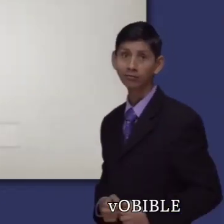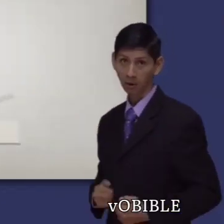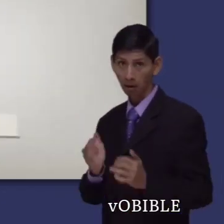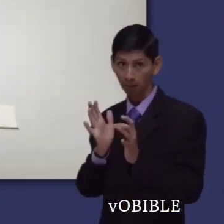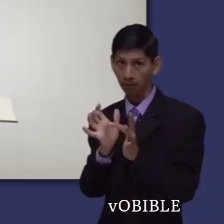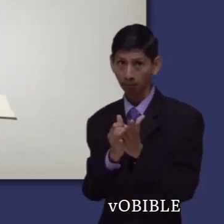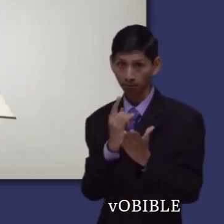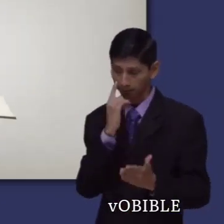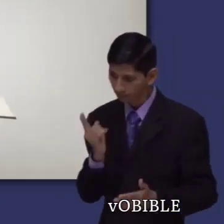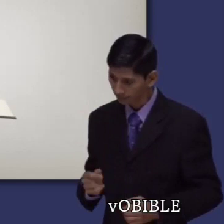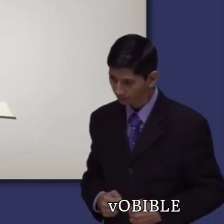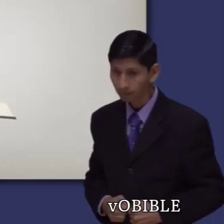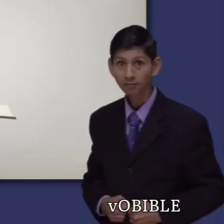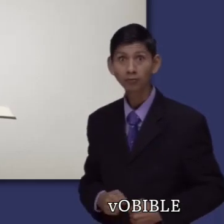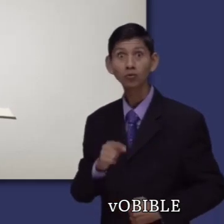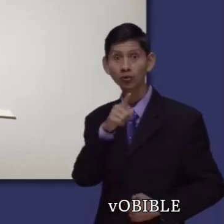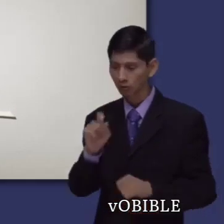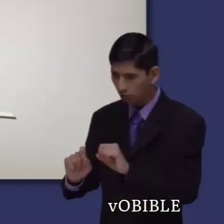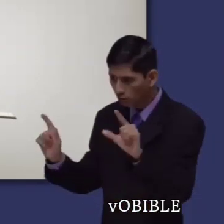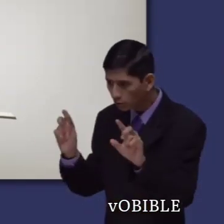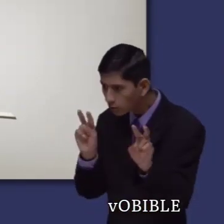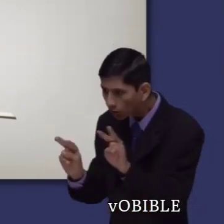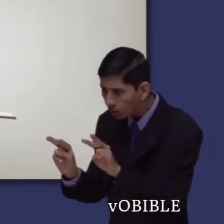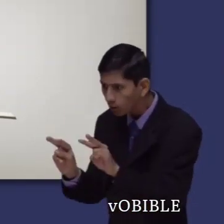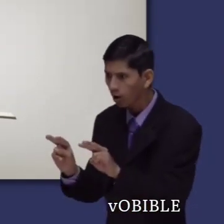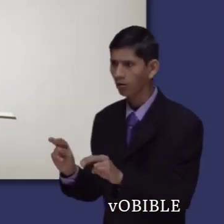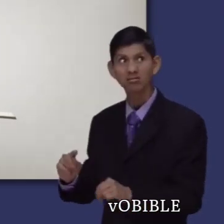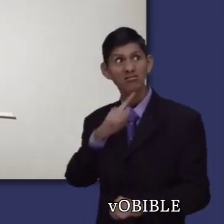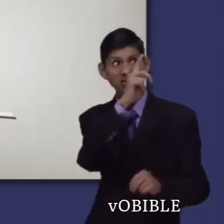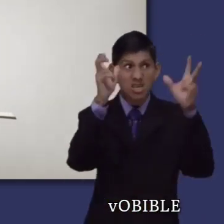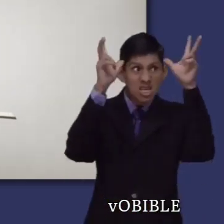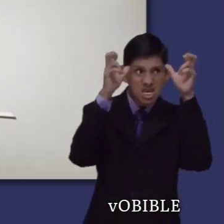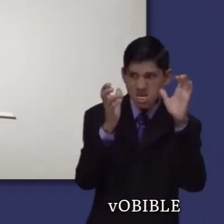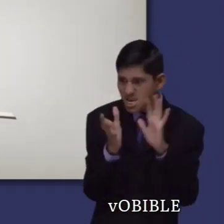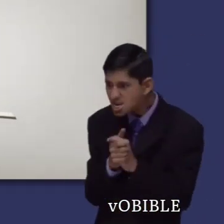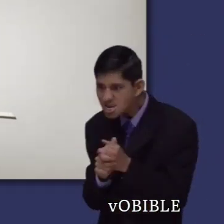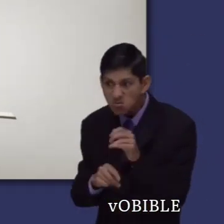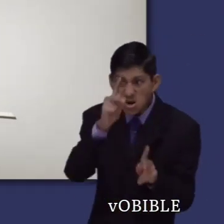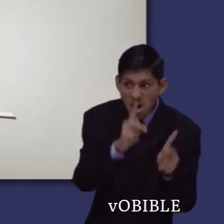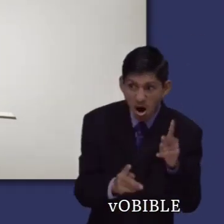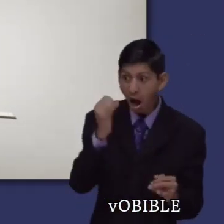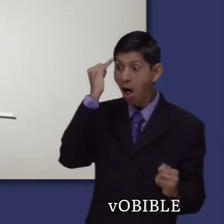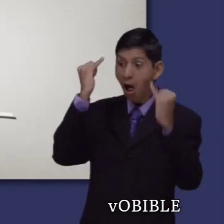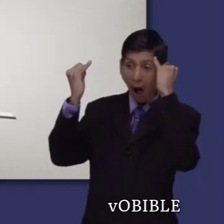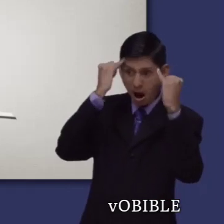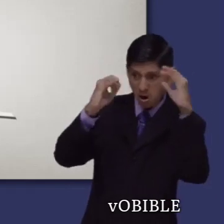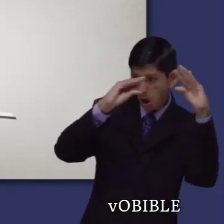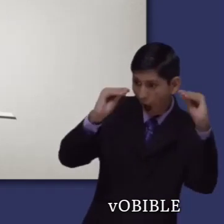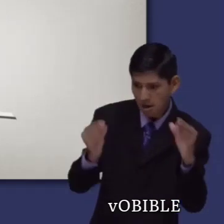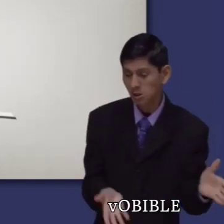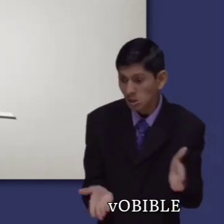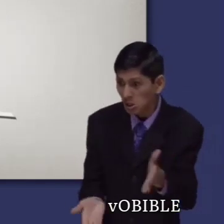Cuando lea segunda a los Tesalonicenses, fíjese en que Satanás utiliza a hombres orgullosos y malvados para corromper las